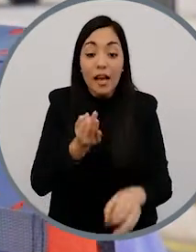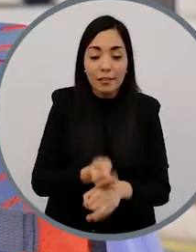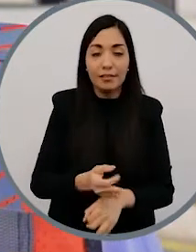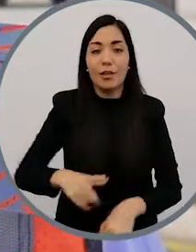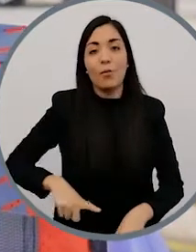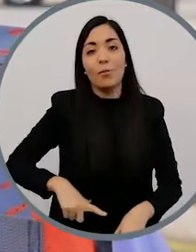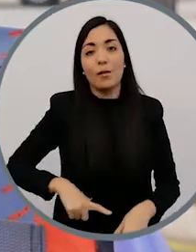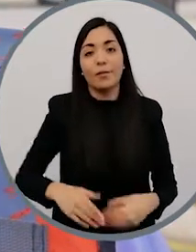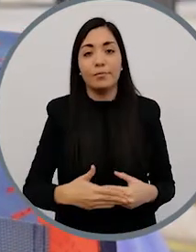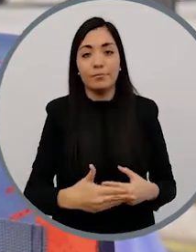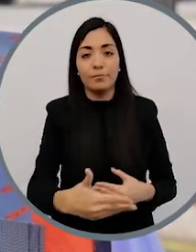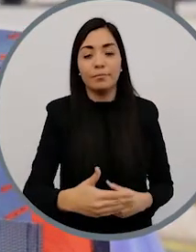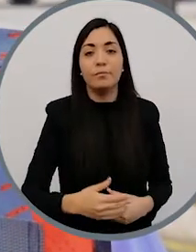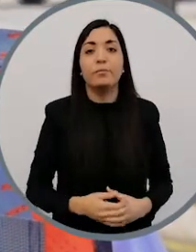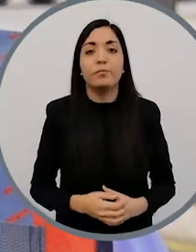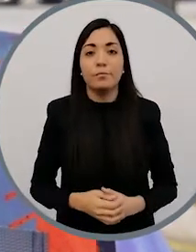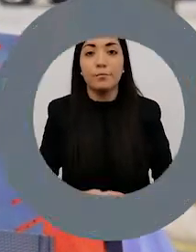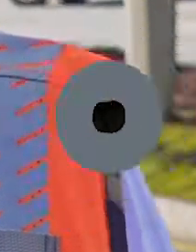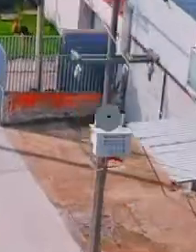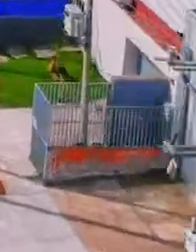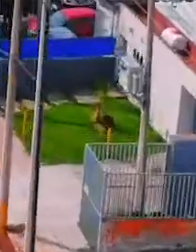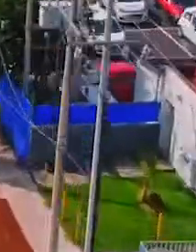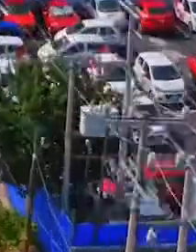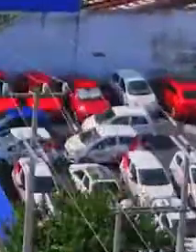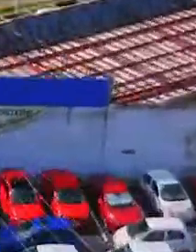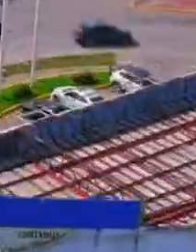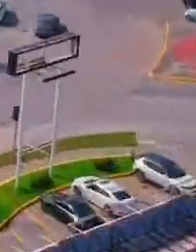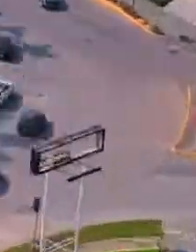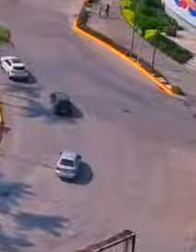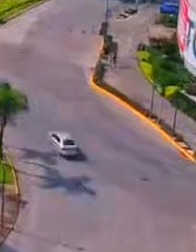teniendo más proyectos durante esta administración.